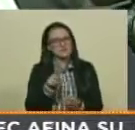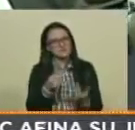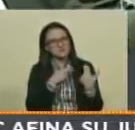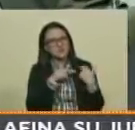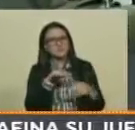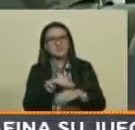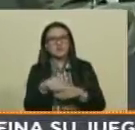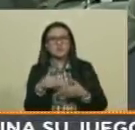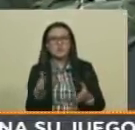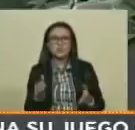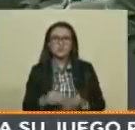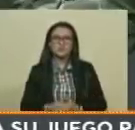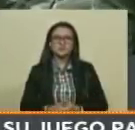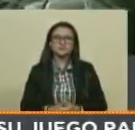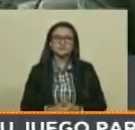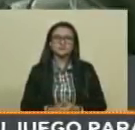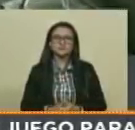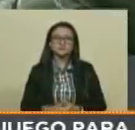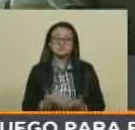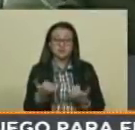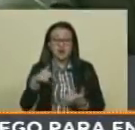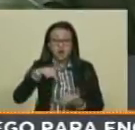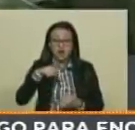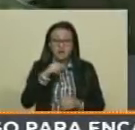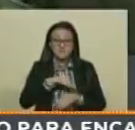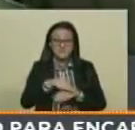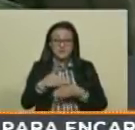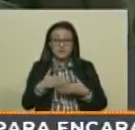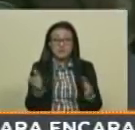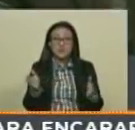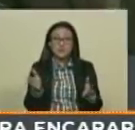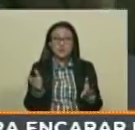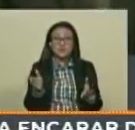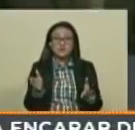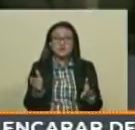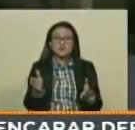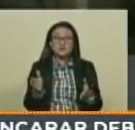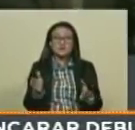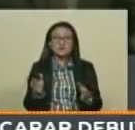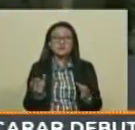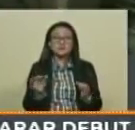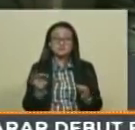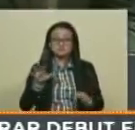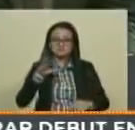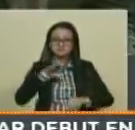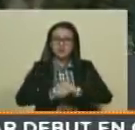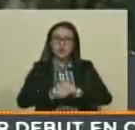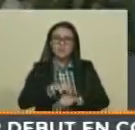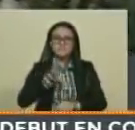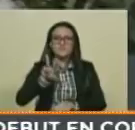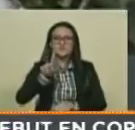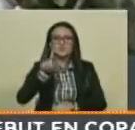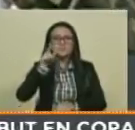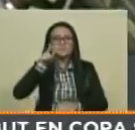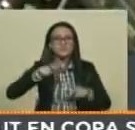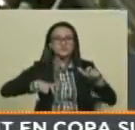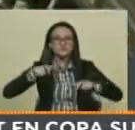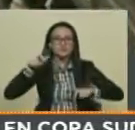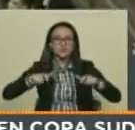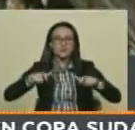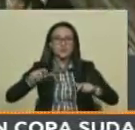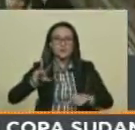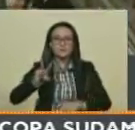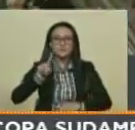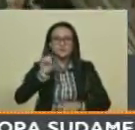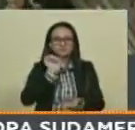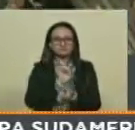Nosotros en este sentido, este Ministerio Público logró la detención de 21 personas, 21 órdenes